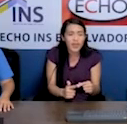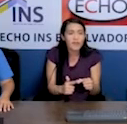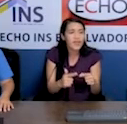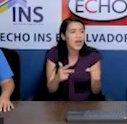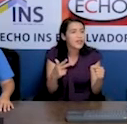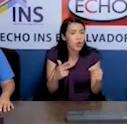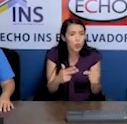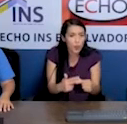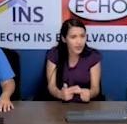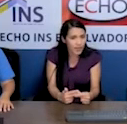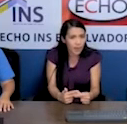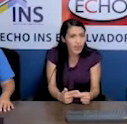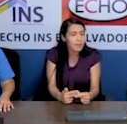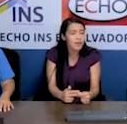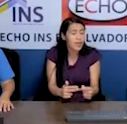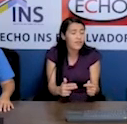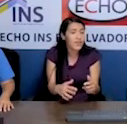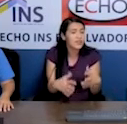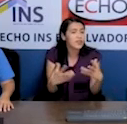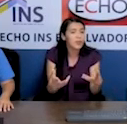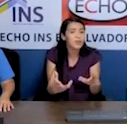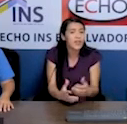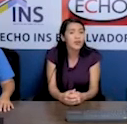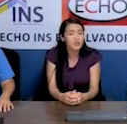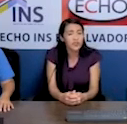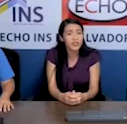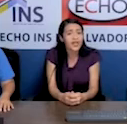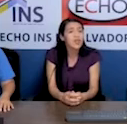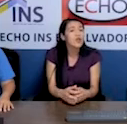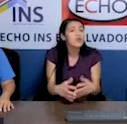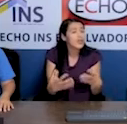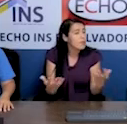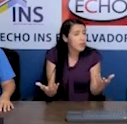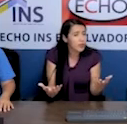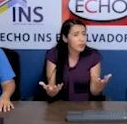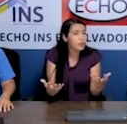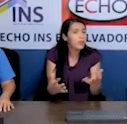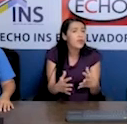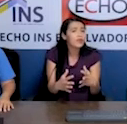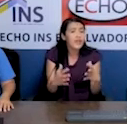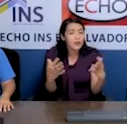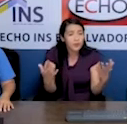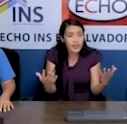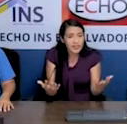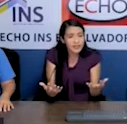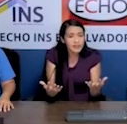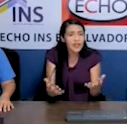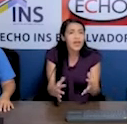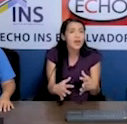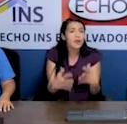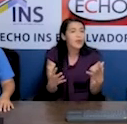cardiopatía previa, neumopatías previas que no me vayan a condicionar un edema agudo de pulmón,